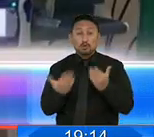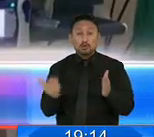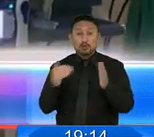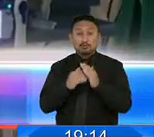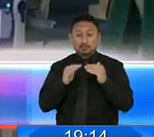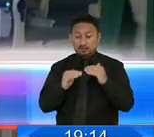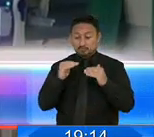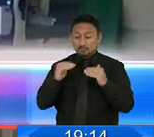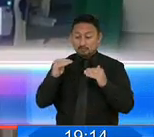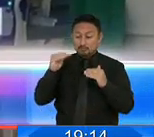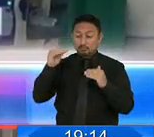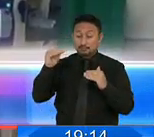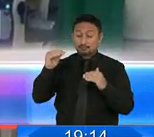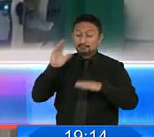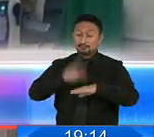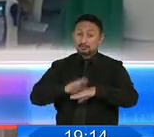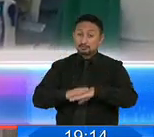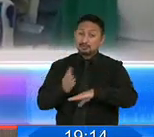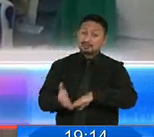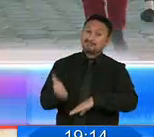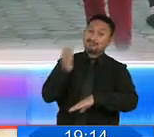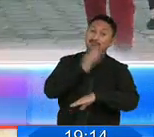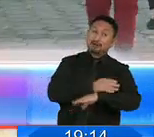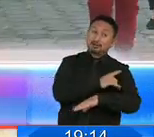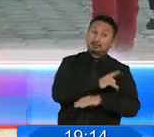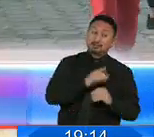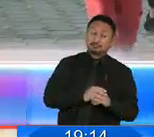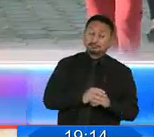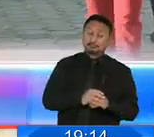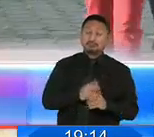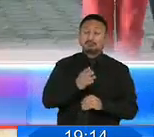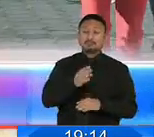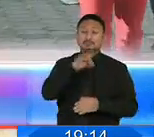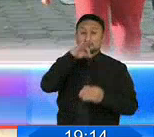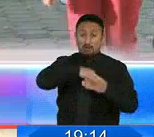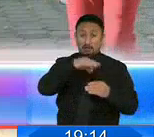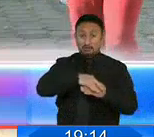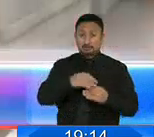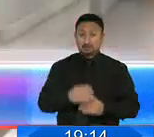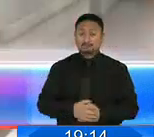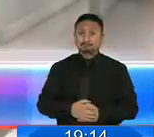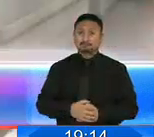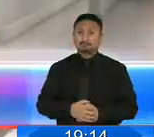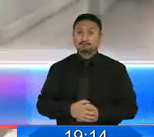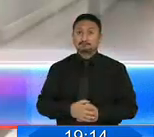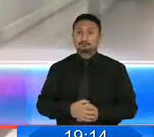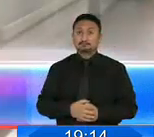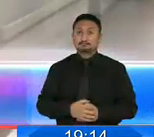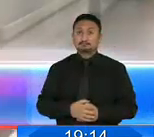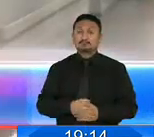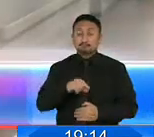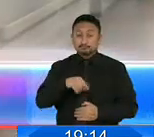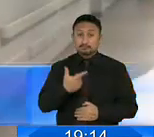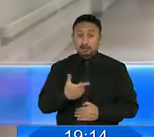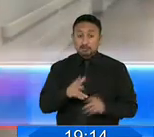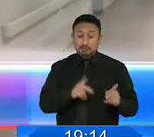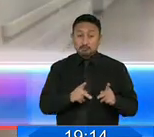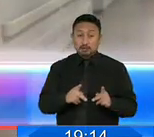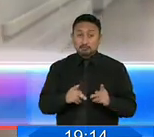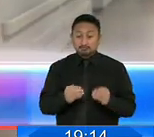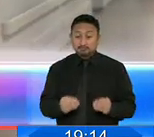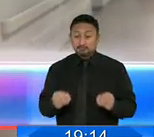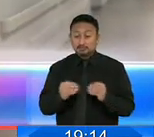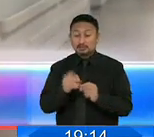pacientes son el resultado de la indisciplina registrada en las pasadas elecciones. Y nos preparamos para recibir a las personas que